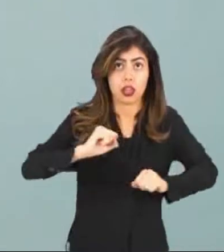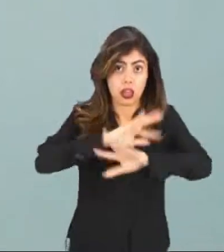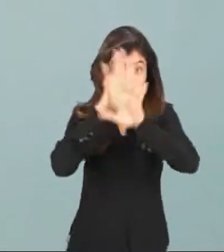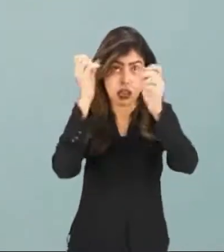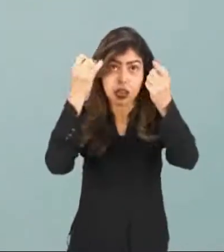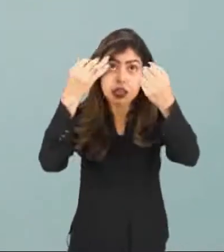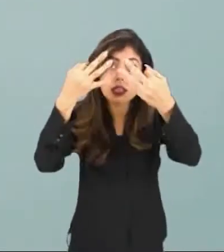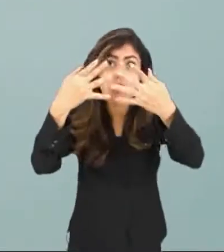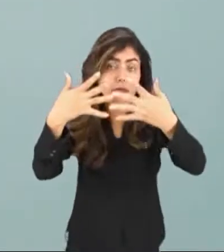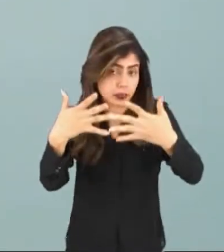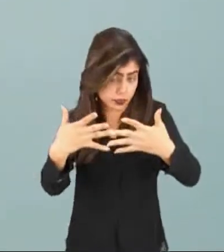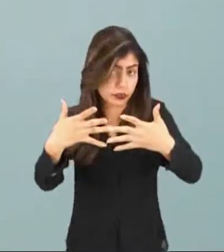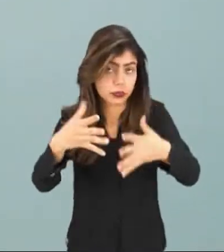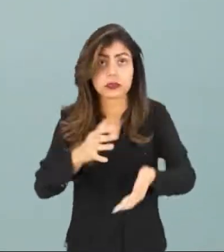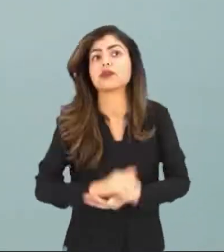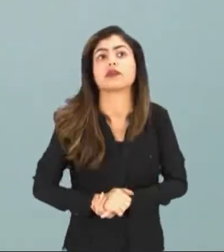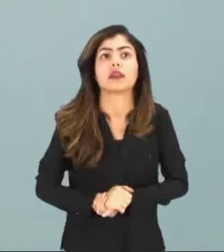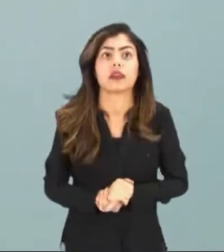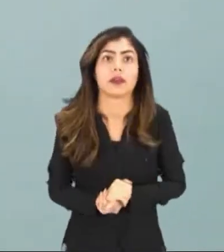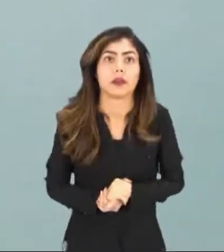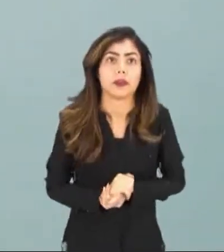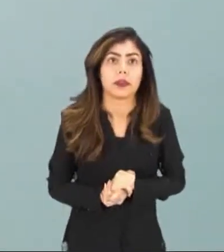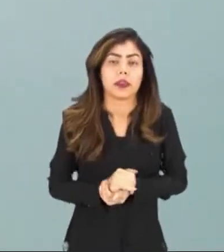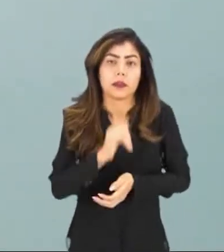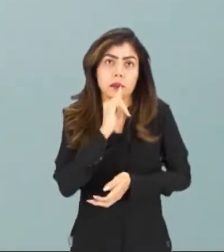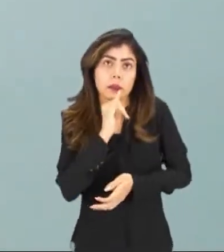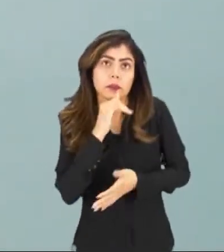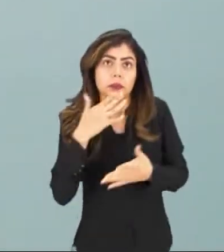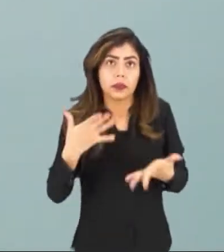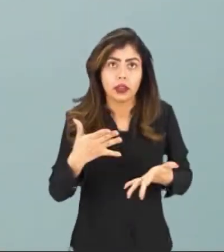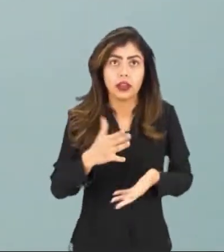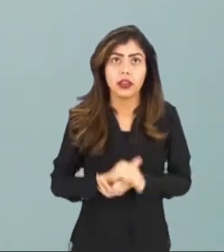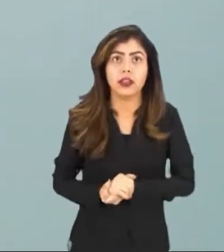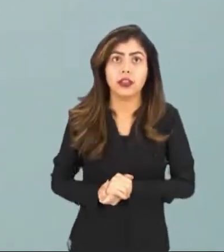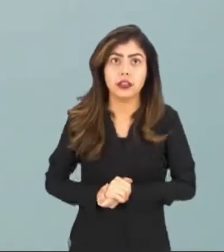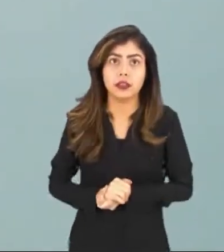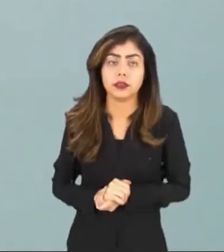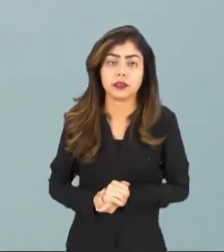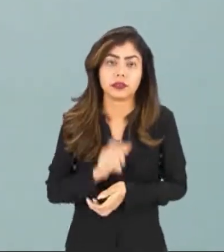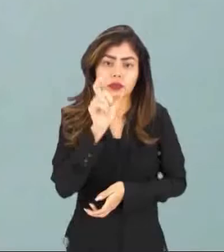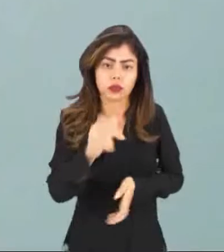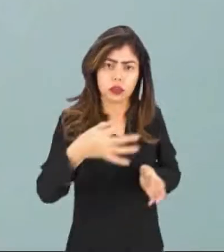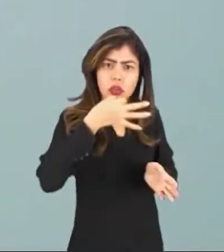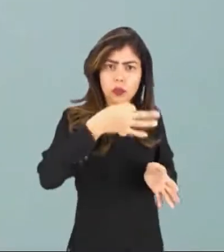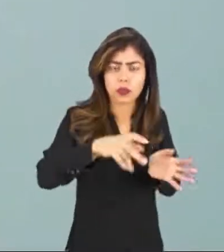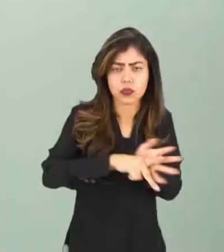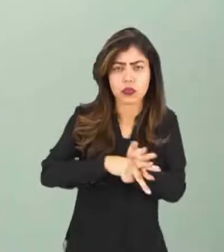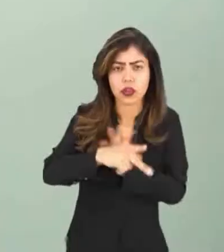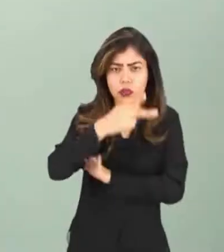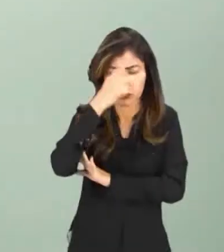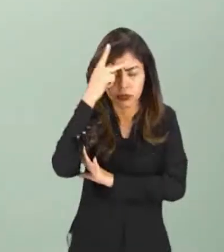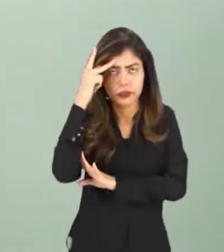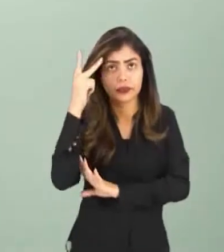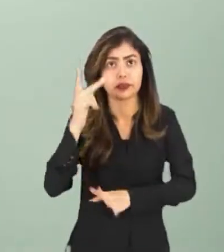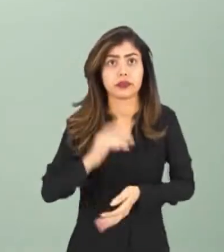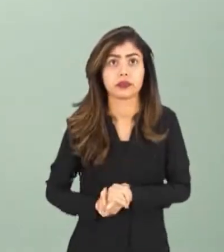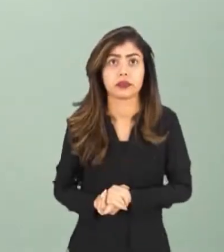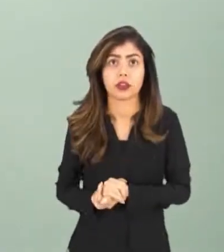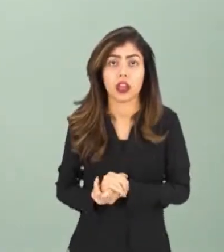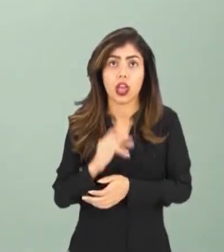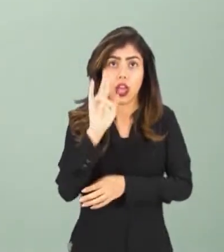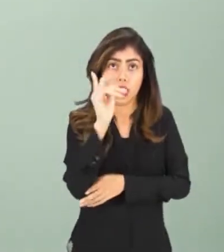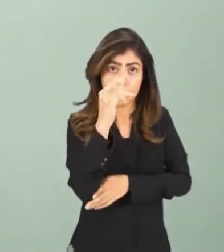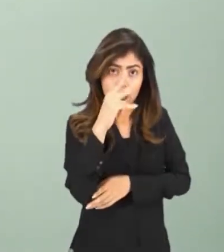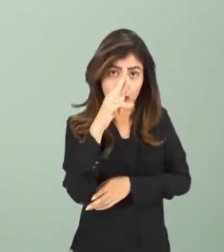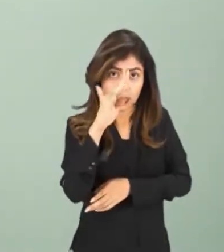y explicar para ejemplificar está para introducir una opinión personal para indicar